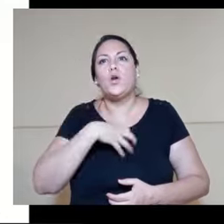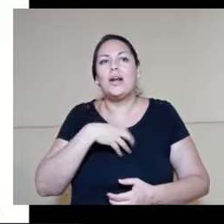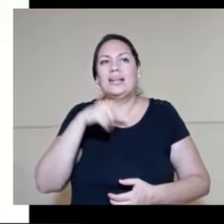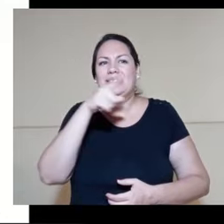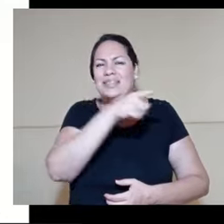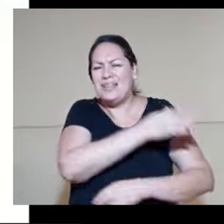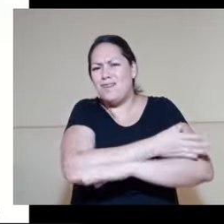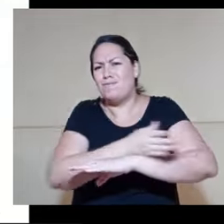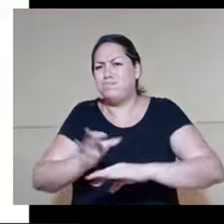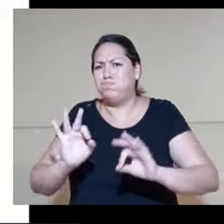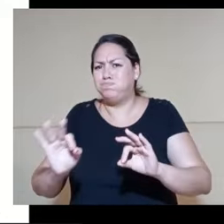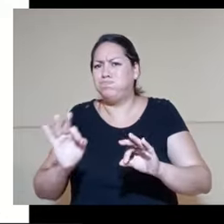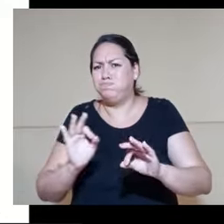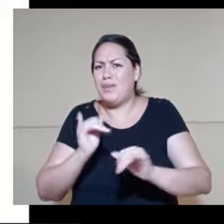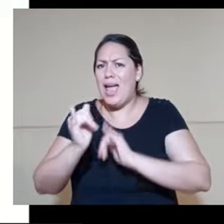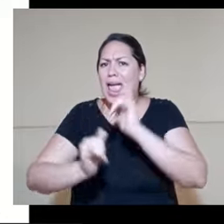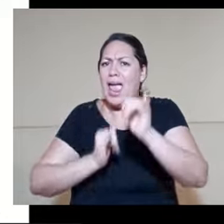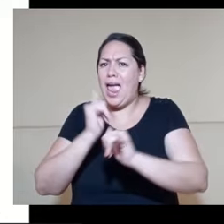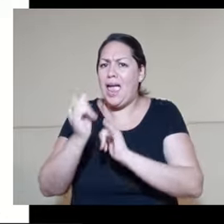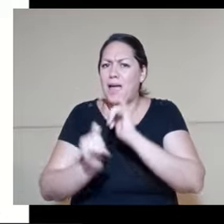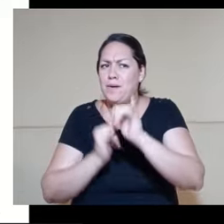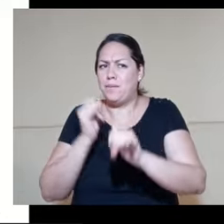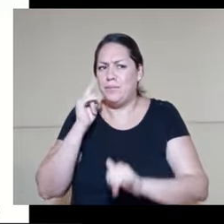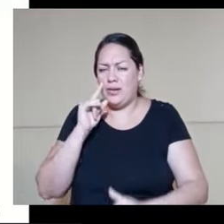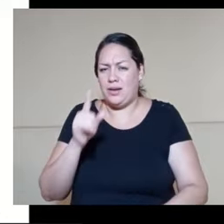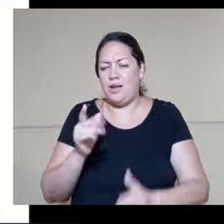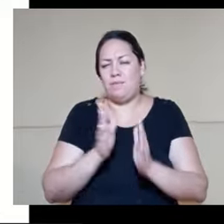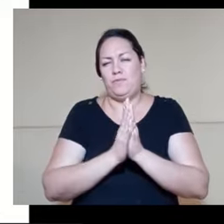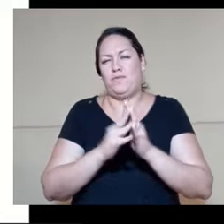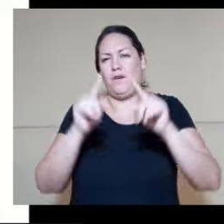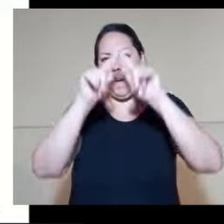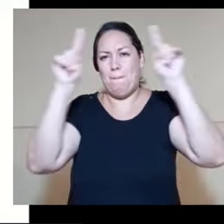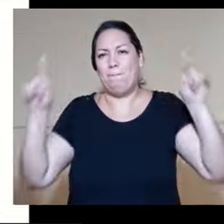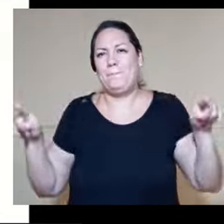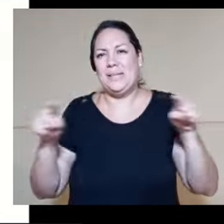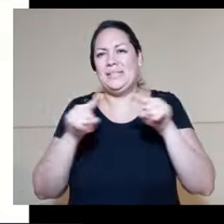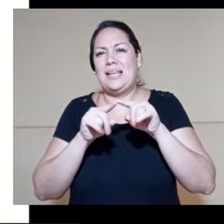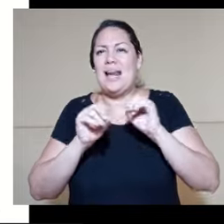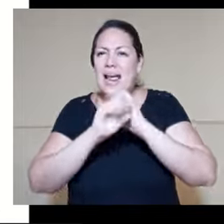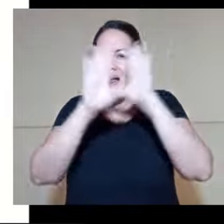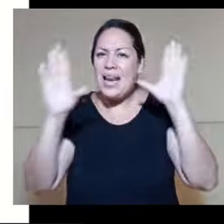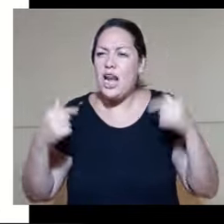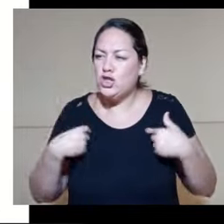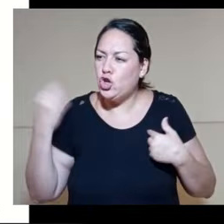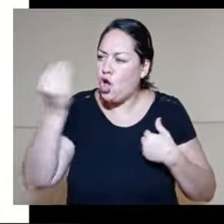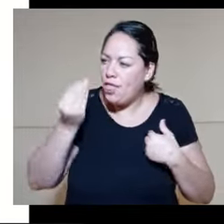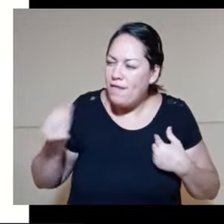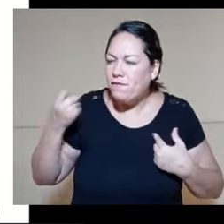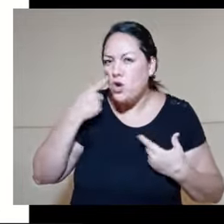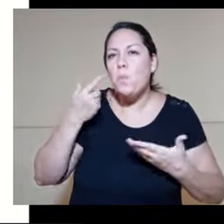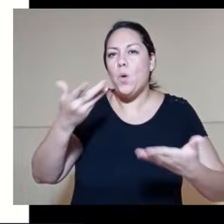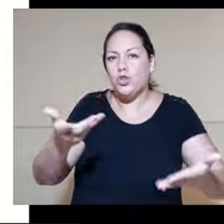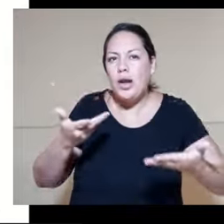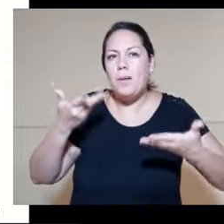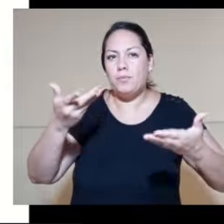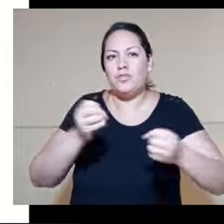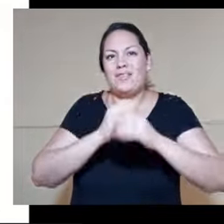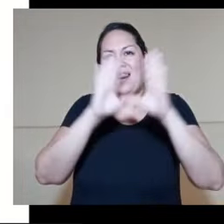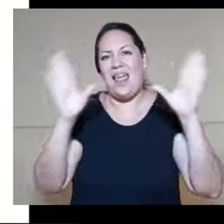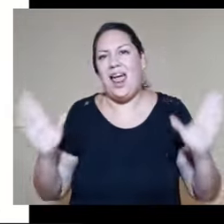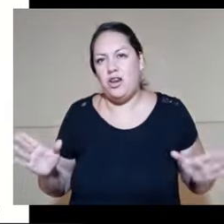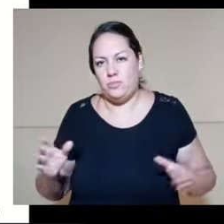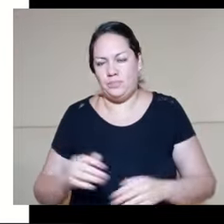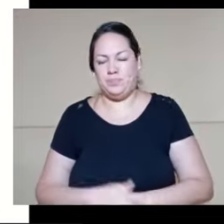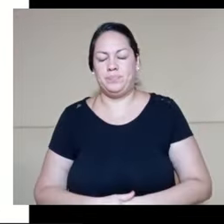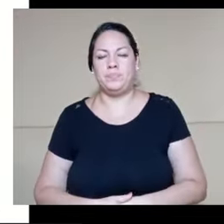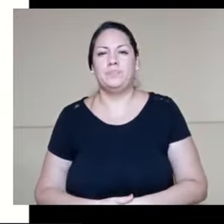búsquenlo el video de sinapsis, donde explico toda esta clase, donde nos vamos guiando por esto, pero sobre todo con la pizarra, porque ahí es donde yo les hago dibujos y